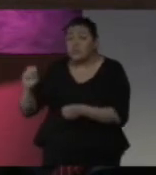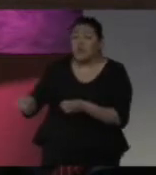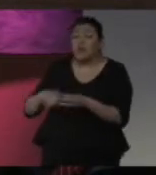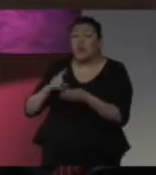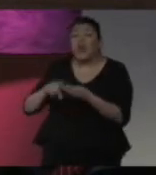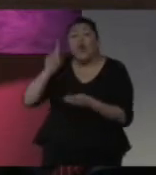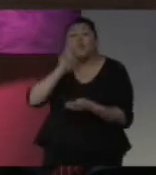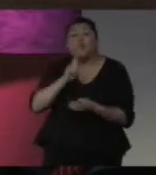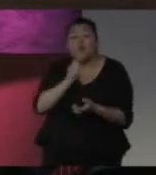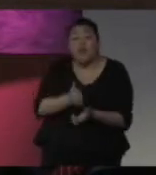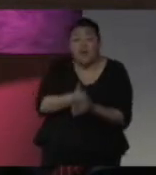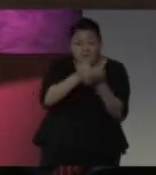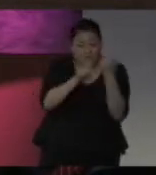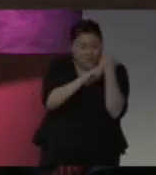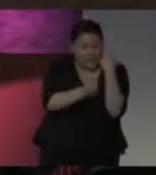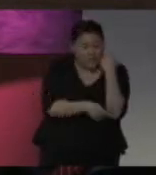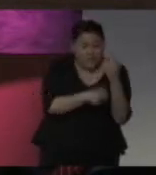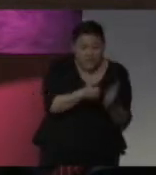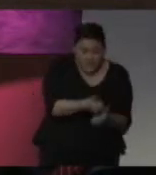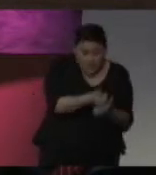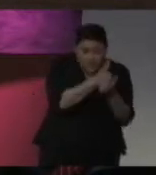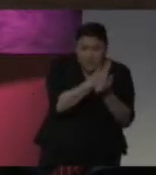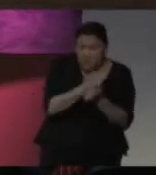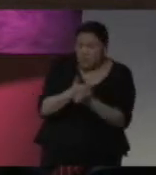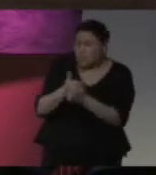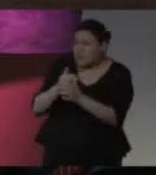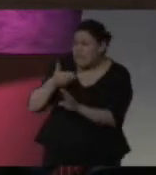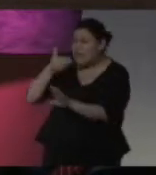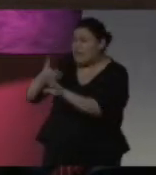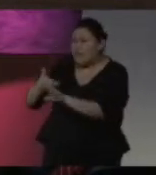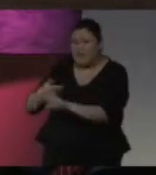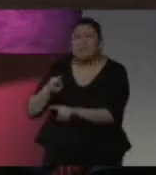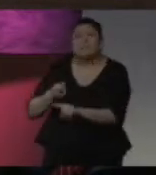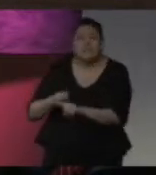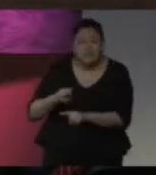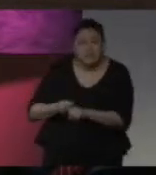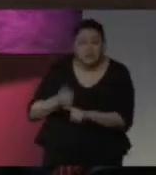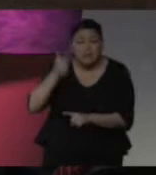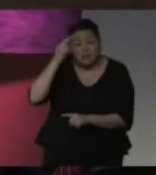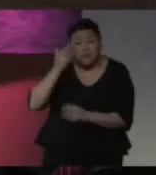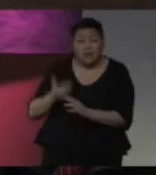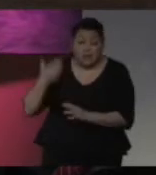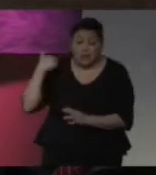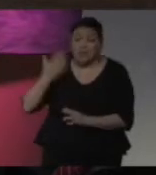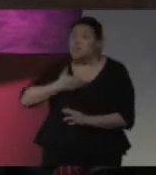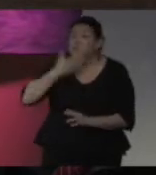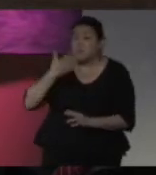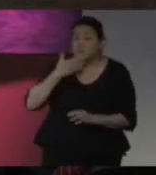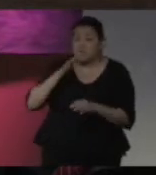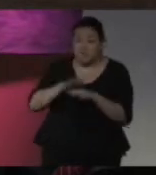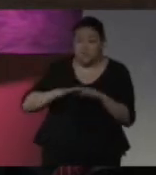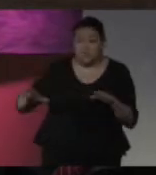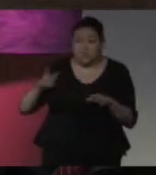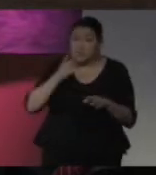también han sido perseguidas legalmente por haber atendido partos primerizos, porque hoy día se ha establecido un decreto que lo impide.